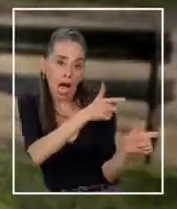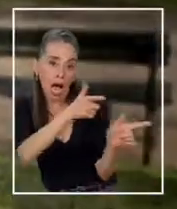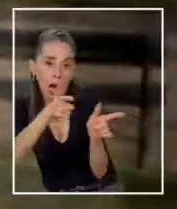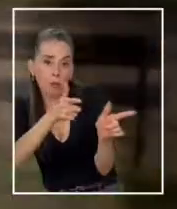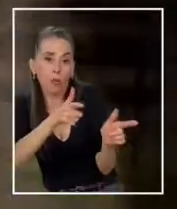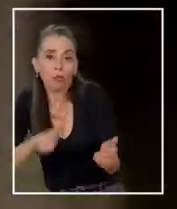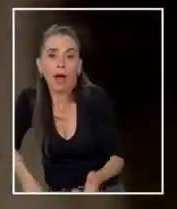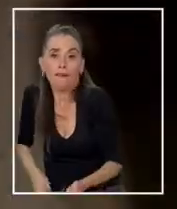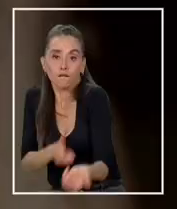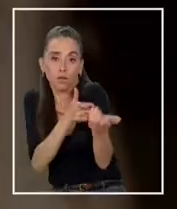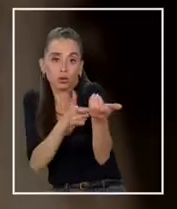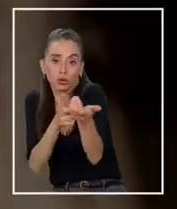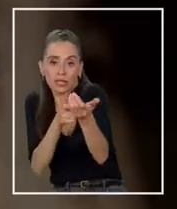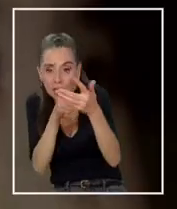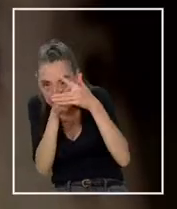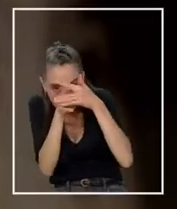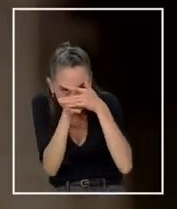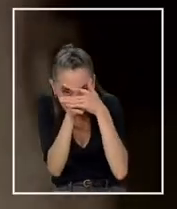los fusiles.